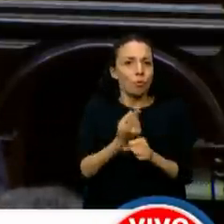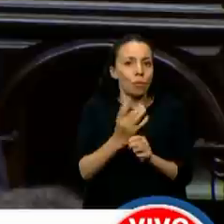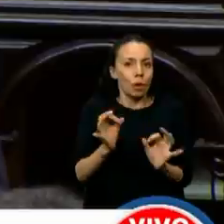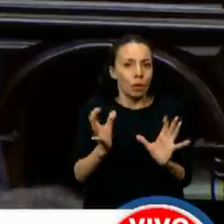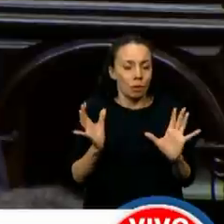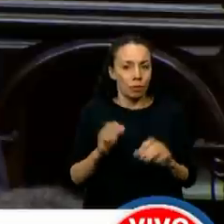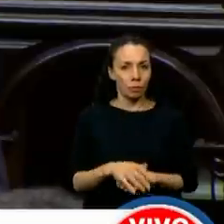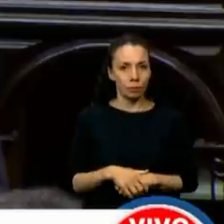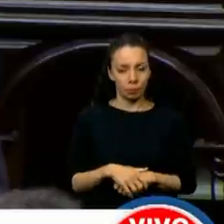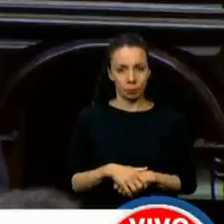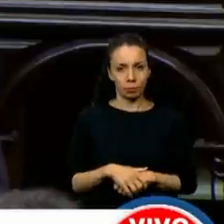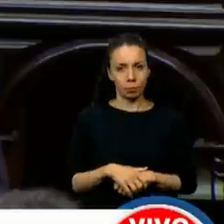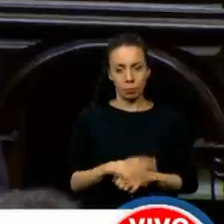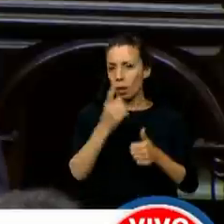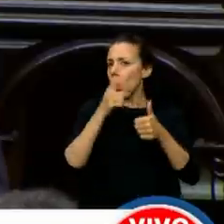a ver